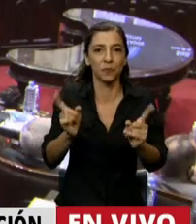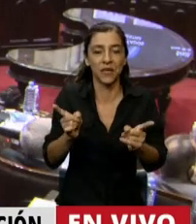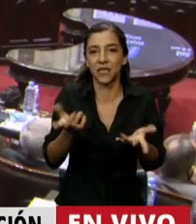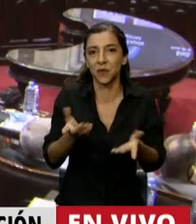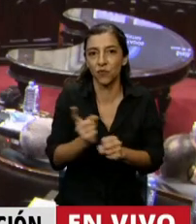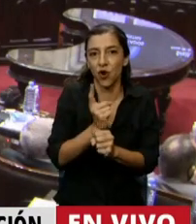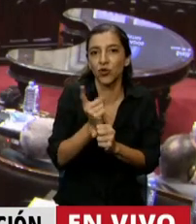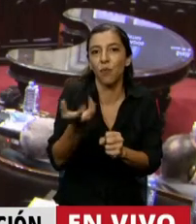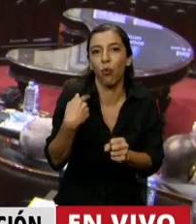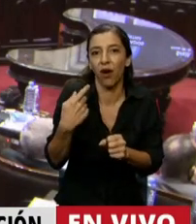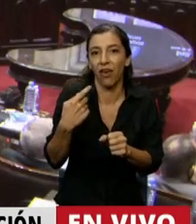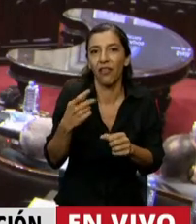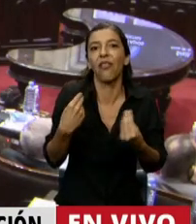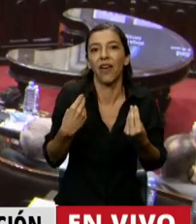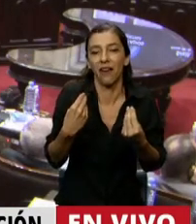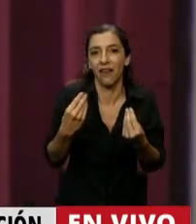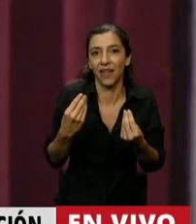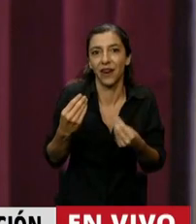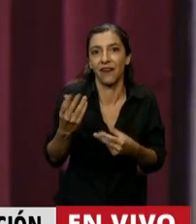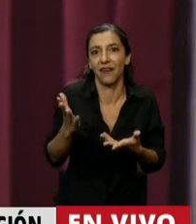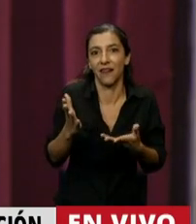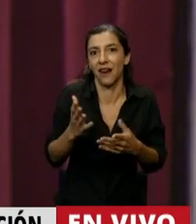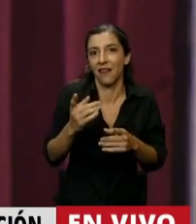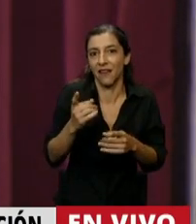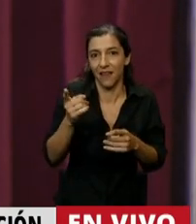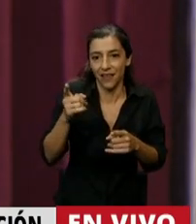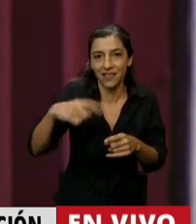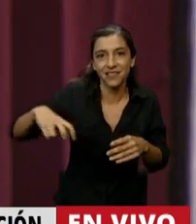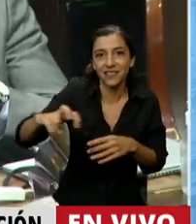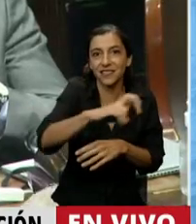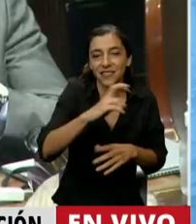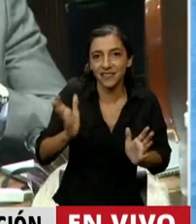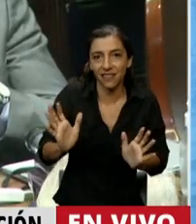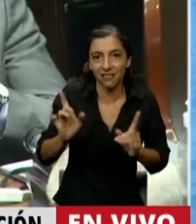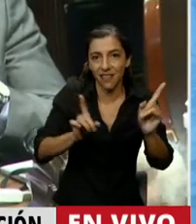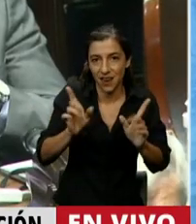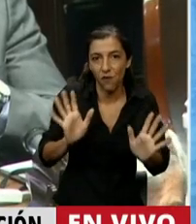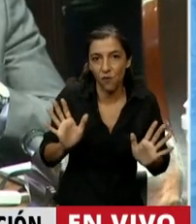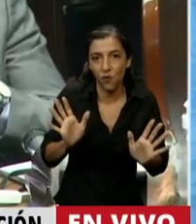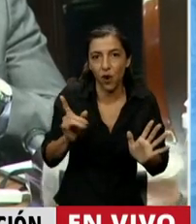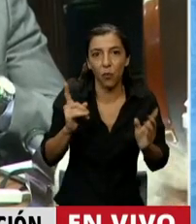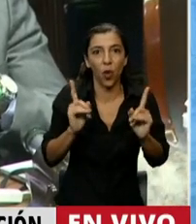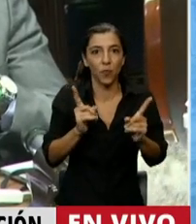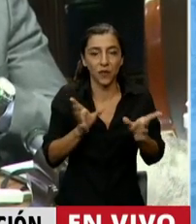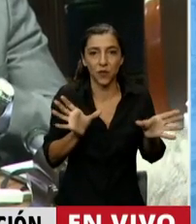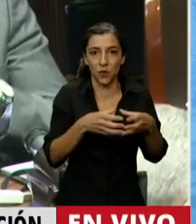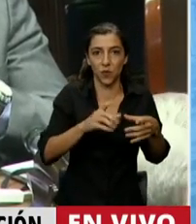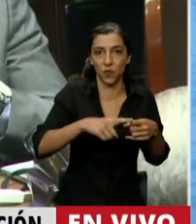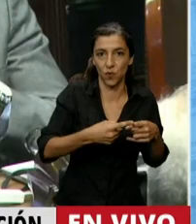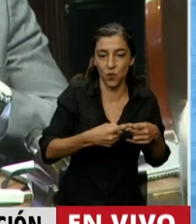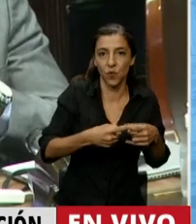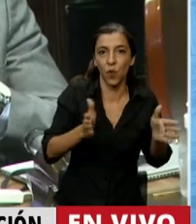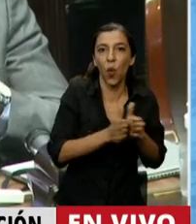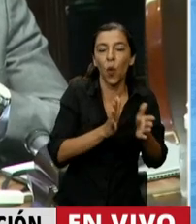de, por la decisión de combinar en un solo tablero el BPN y el presencial a pedido del bloque de Juntos por el Cambio.